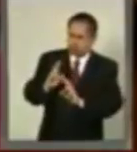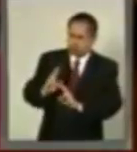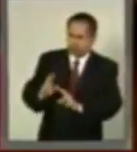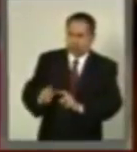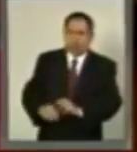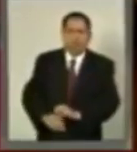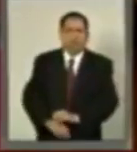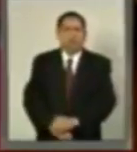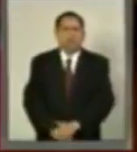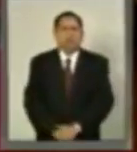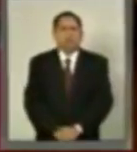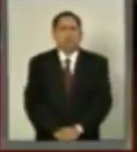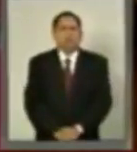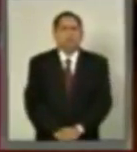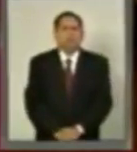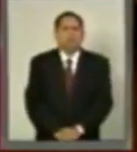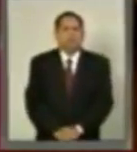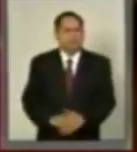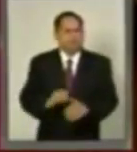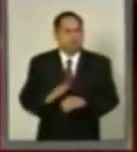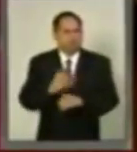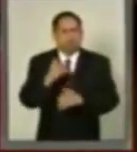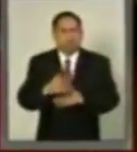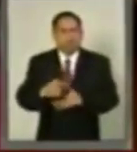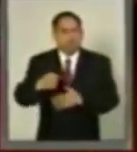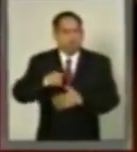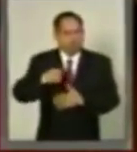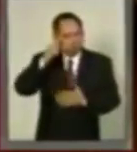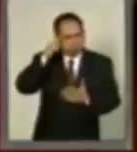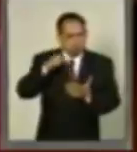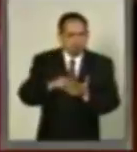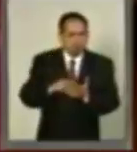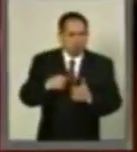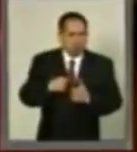preguntas, porque yo soy de los que creo que